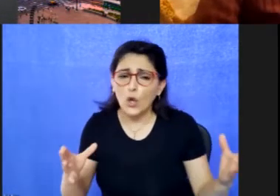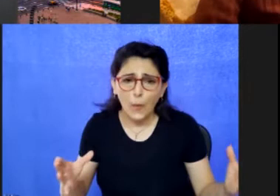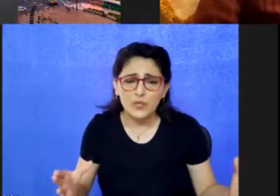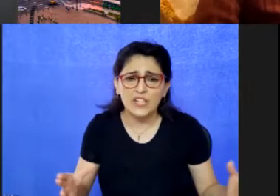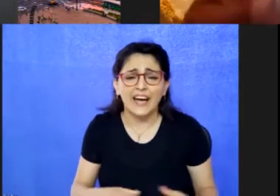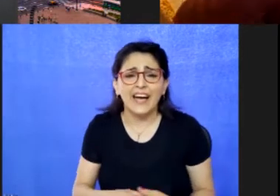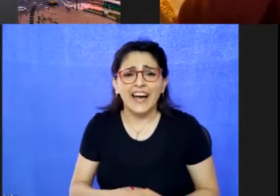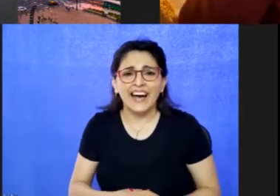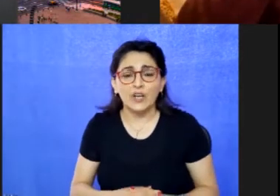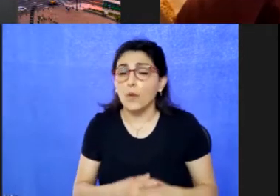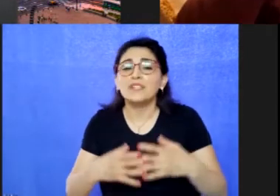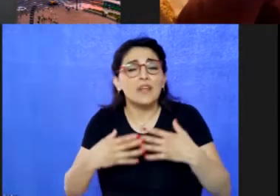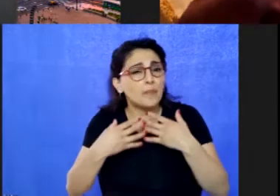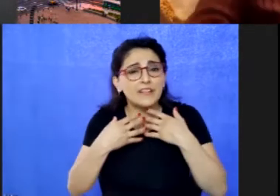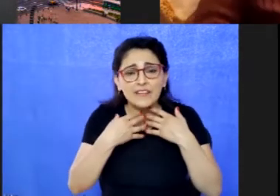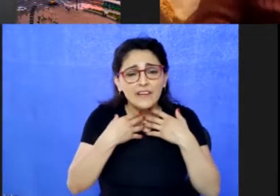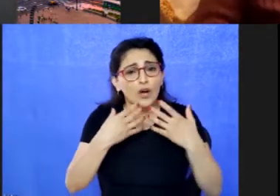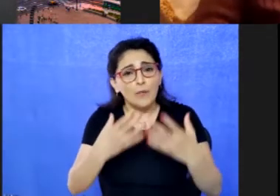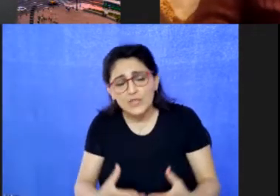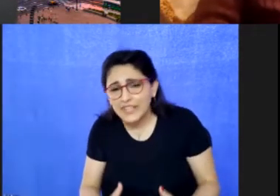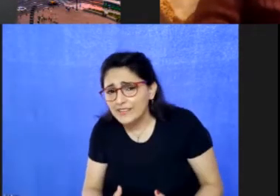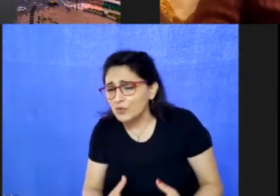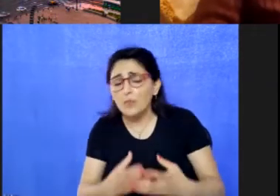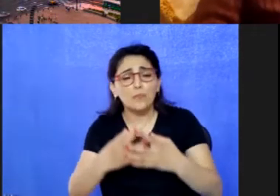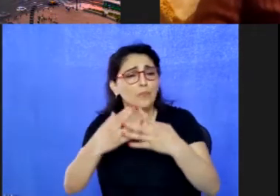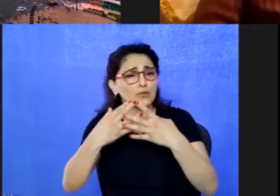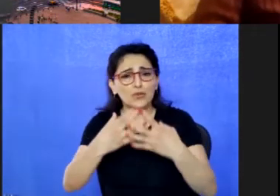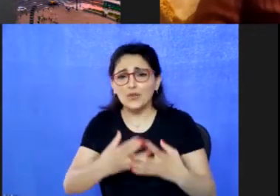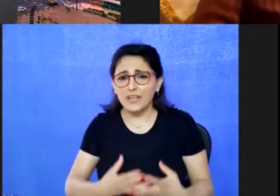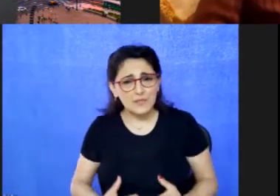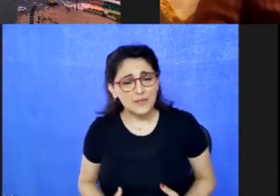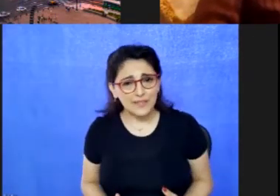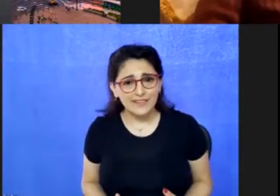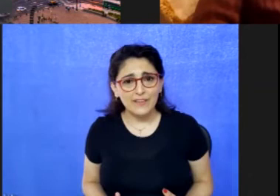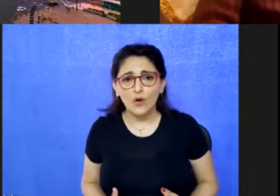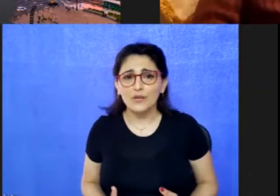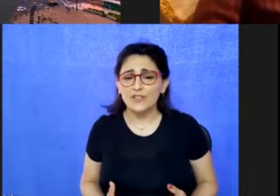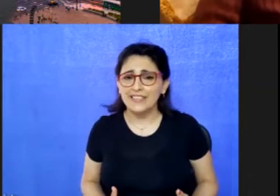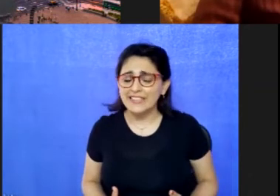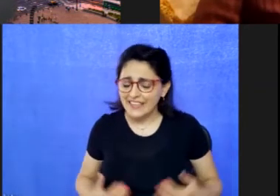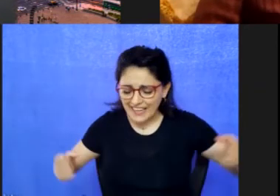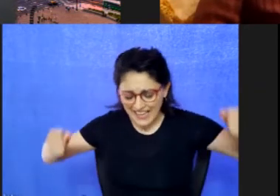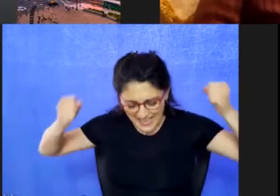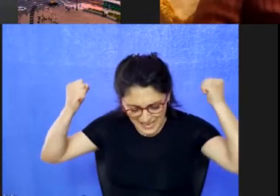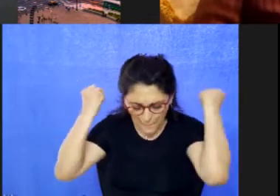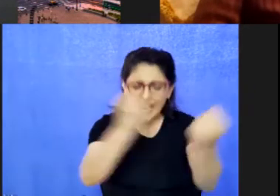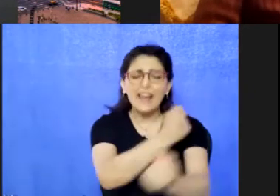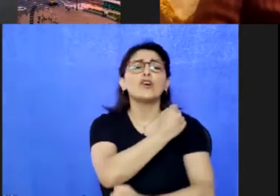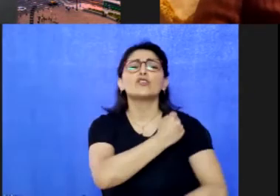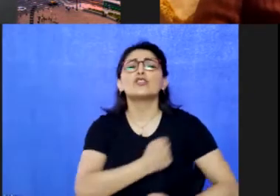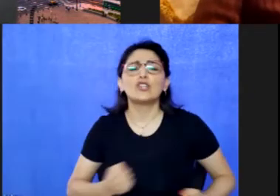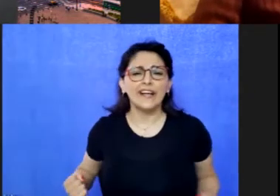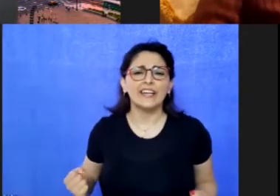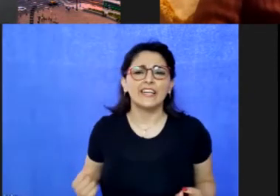bueno, lo vamos a despedir con mucha gratitud por todo lo que hemos aprendido, con una sonrisa en la cara y